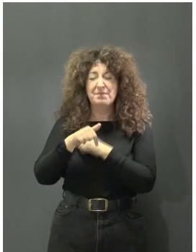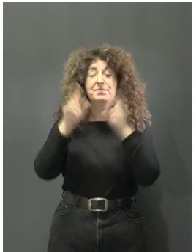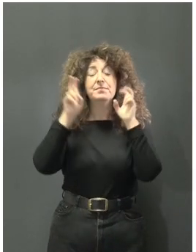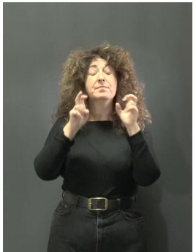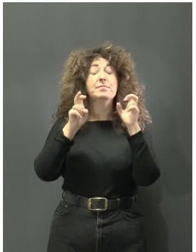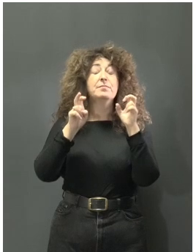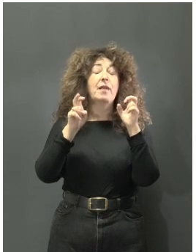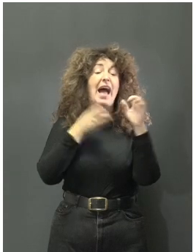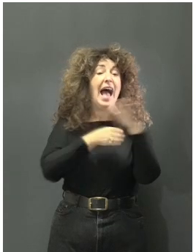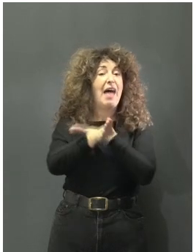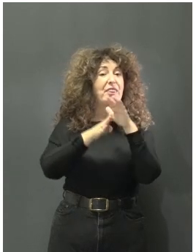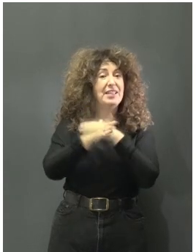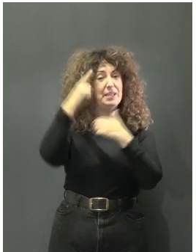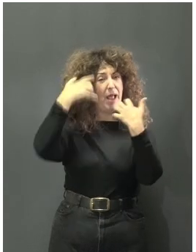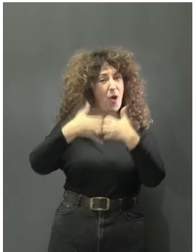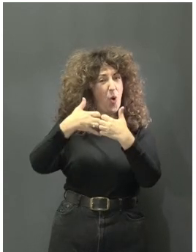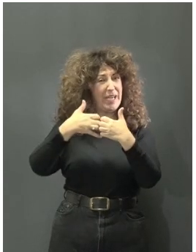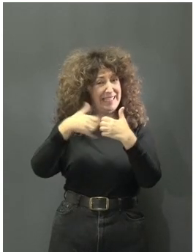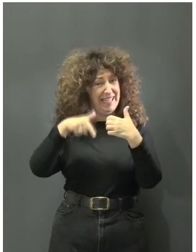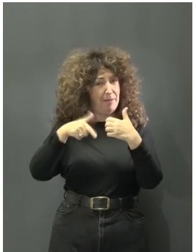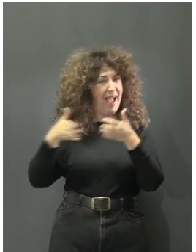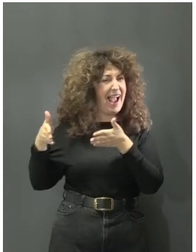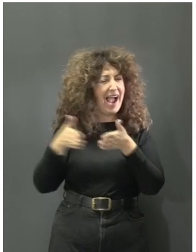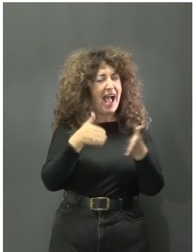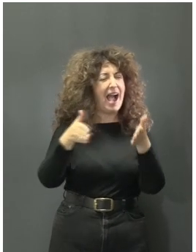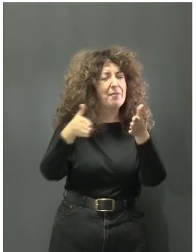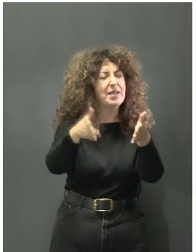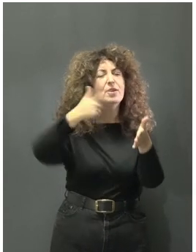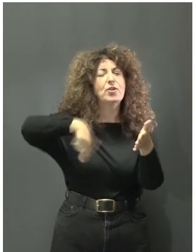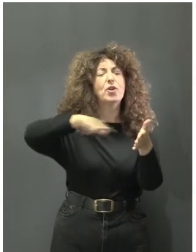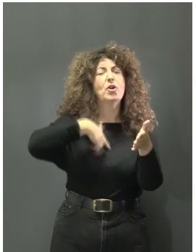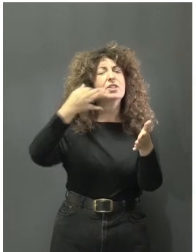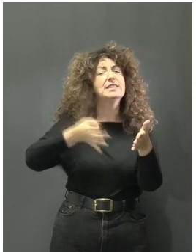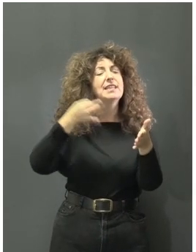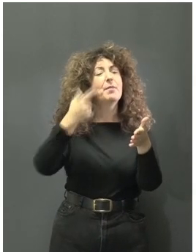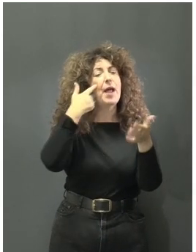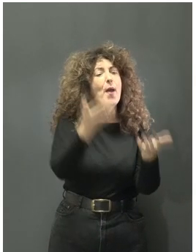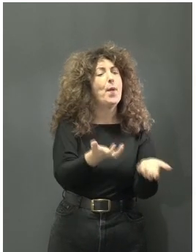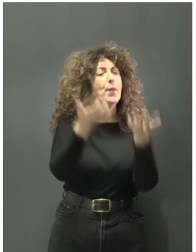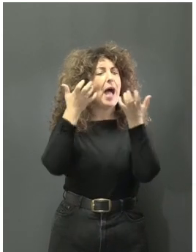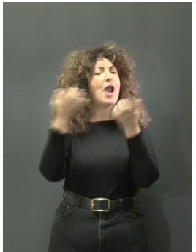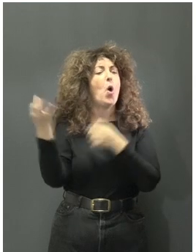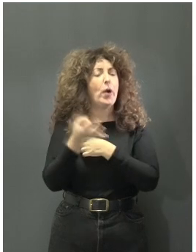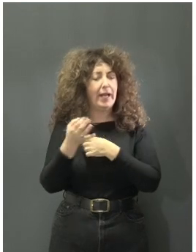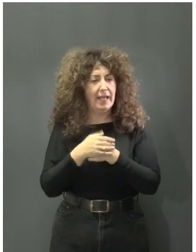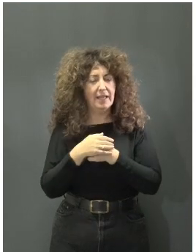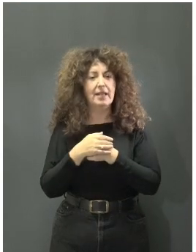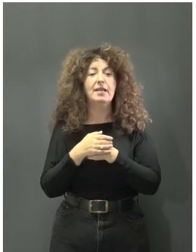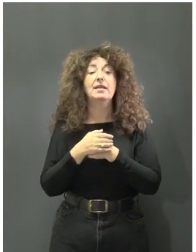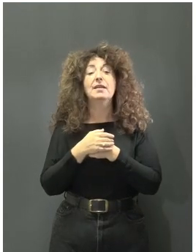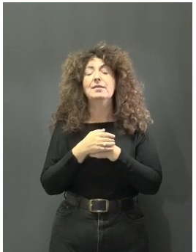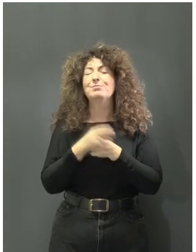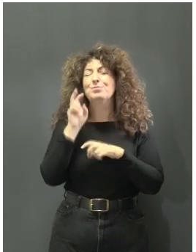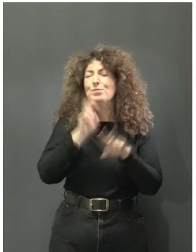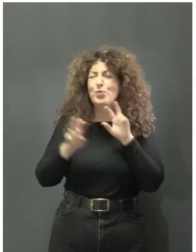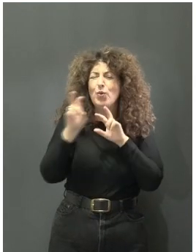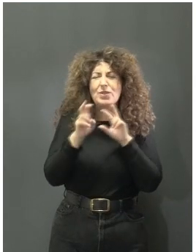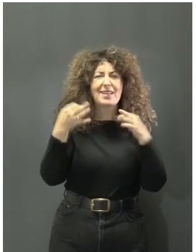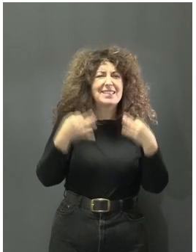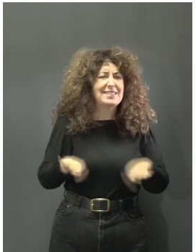accesibilidad cognitiva tenemos que dar valor, siempre lo digo y no me canso de decirlo, a la sencillez. O